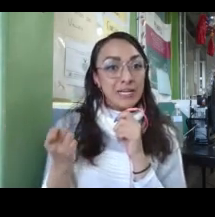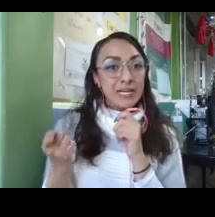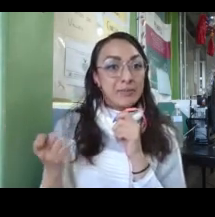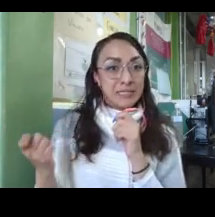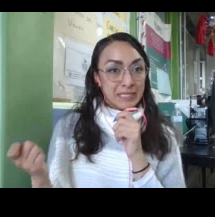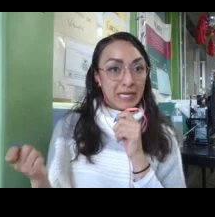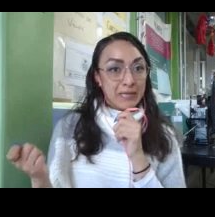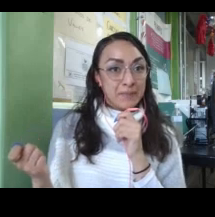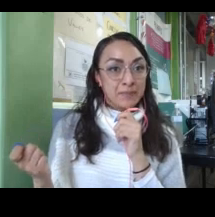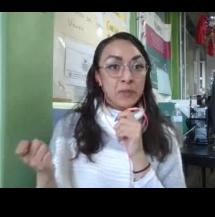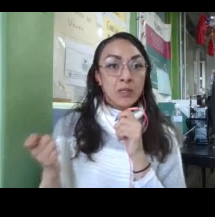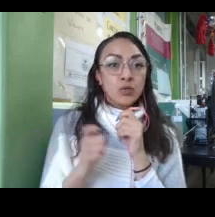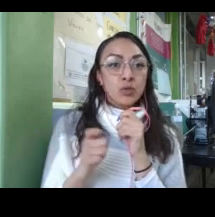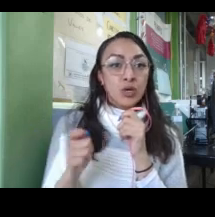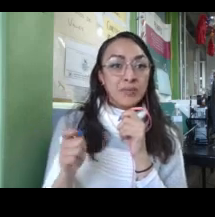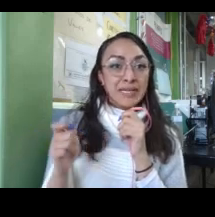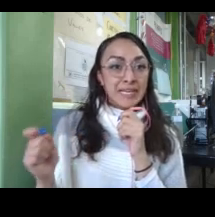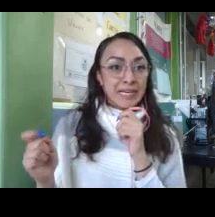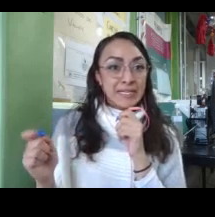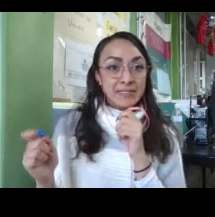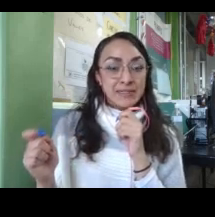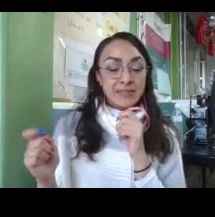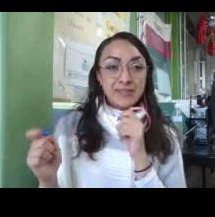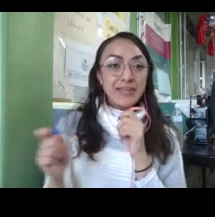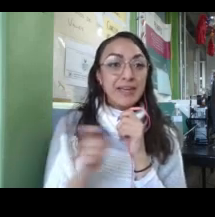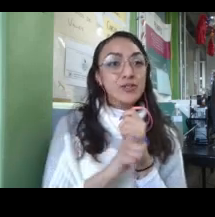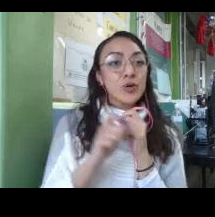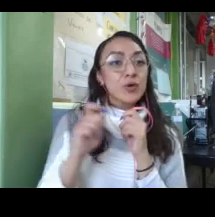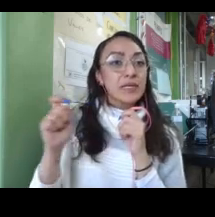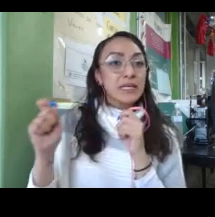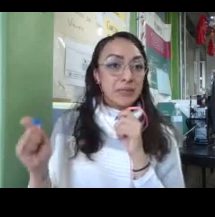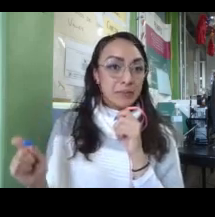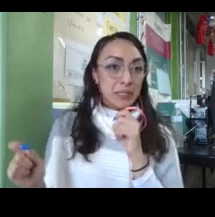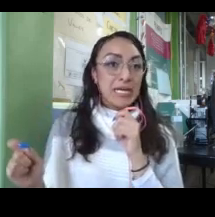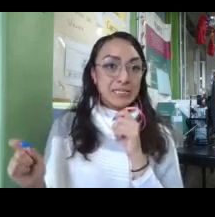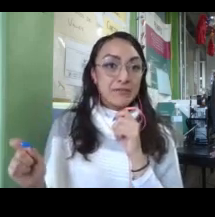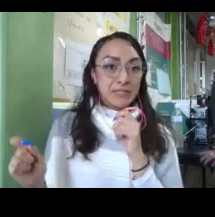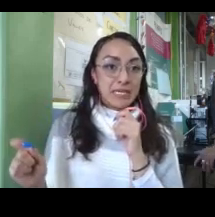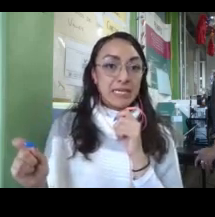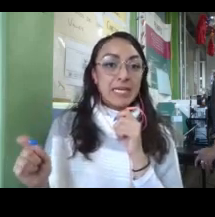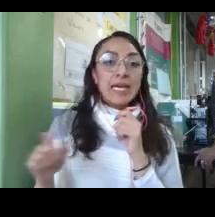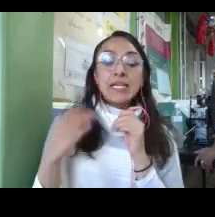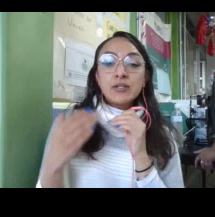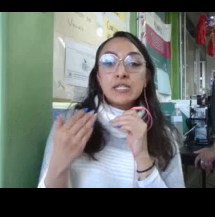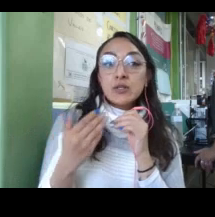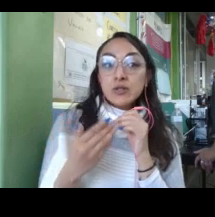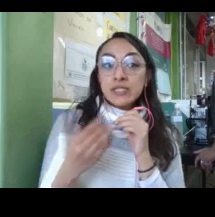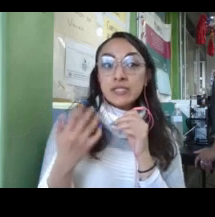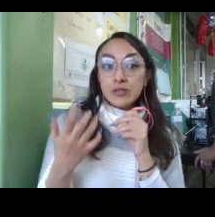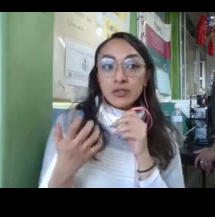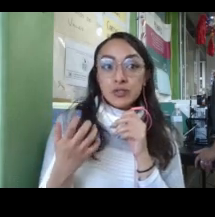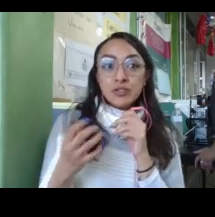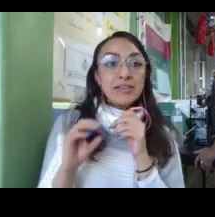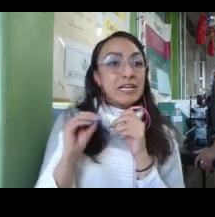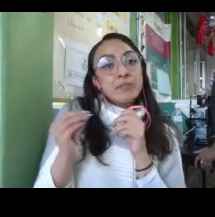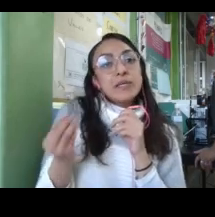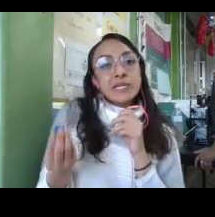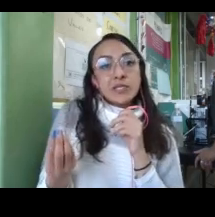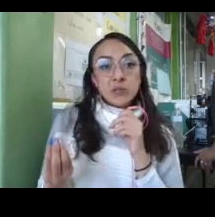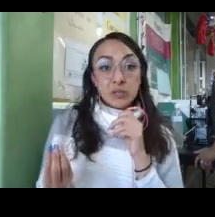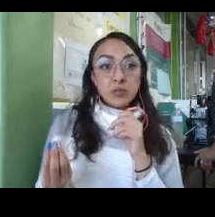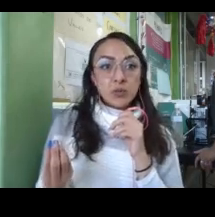mismo orden gramatical. ¿Tú comer quieres? Y ellos ocupan el verbo hasta el final. Entonces son cosas que nosotros